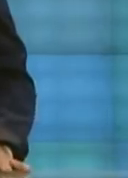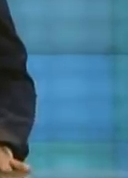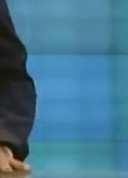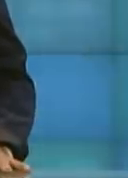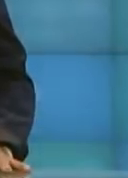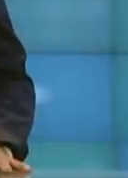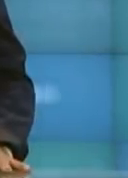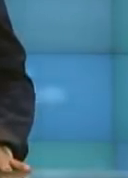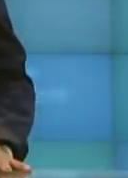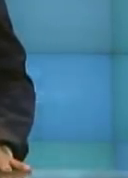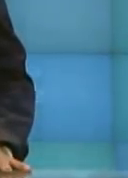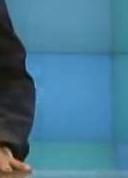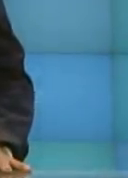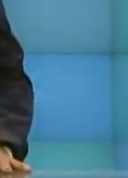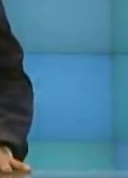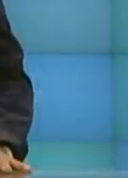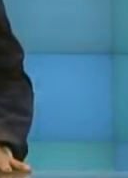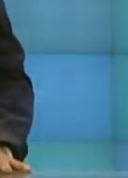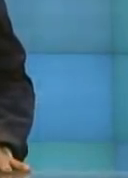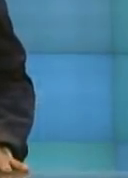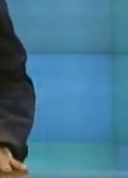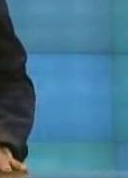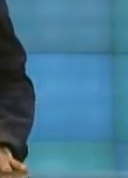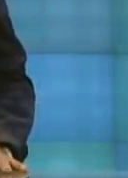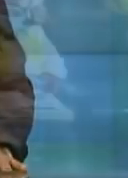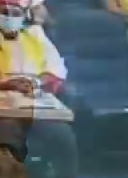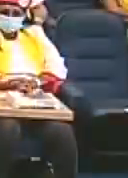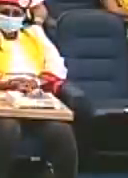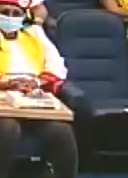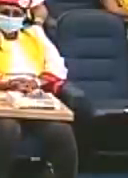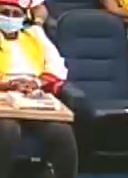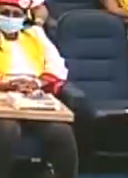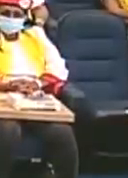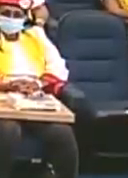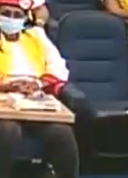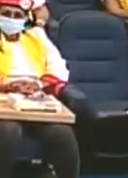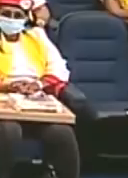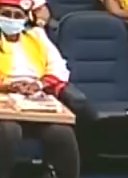Y es que hasta ahora nos enlazamos con la actividad presidencial.